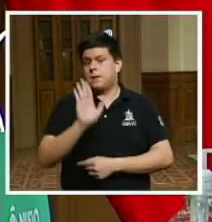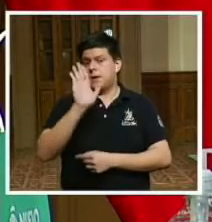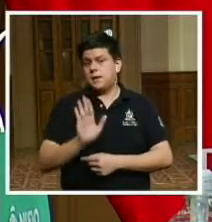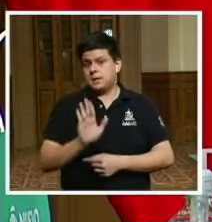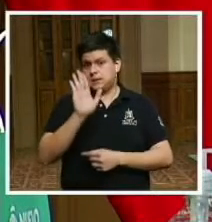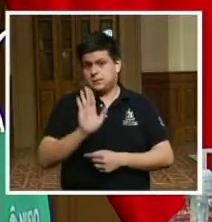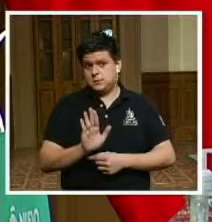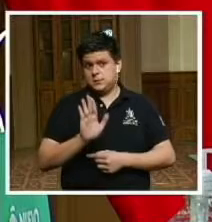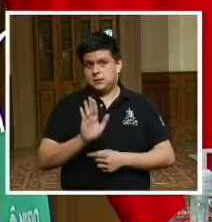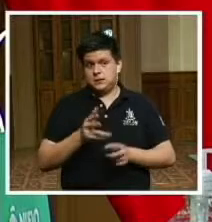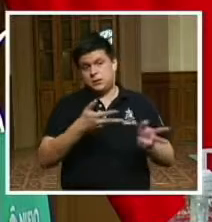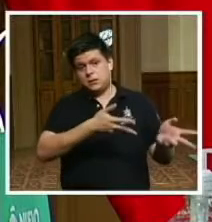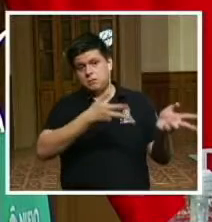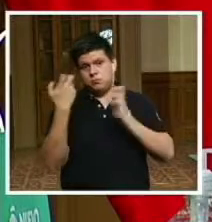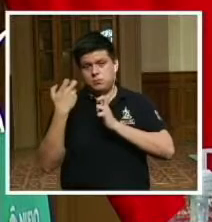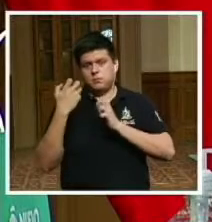presumiblemente robada.